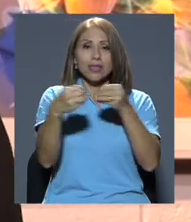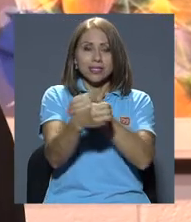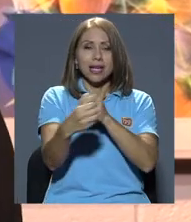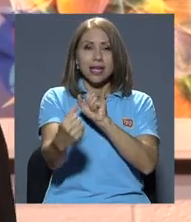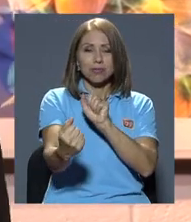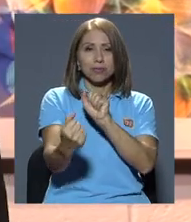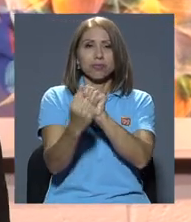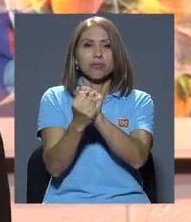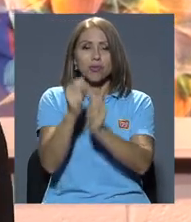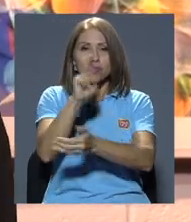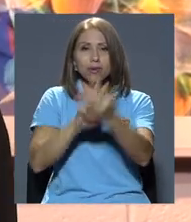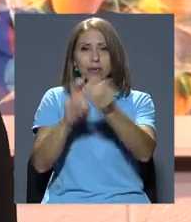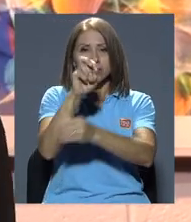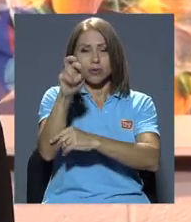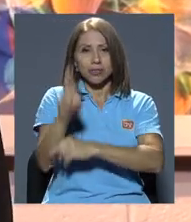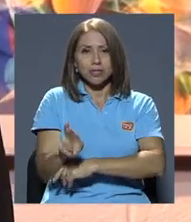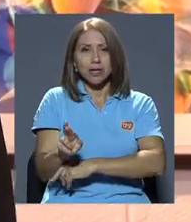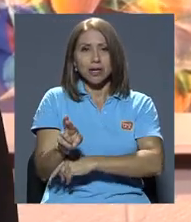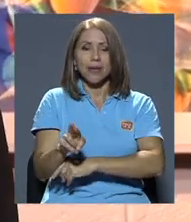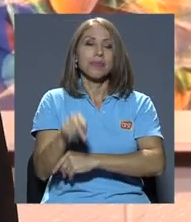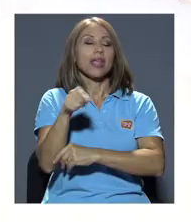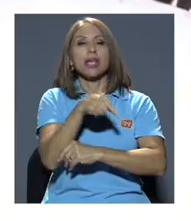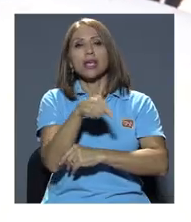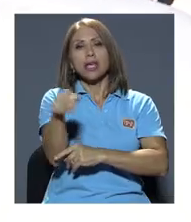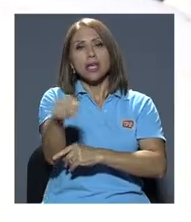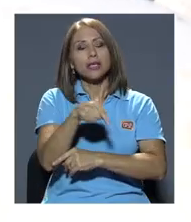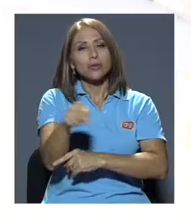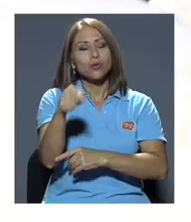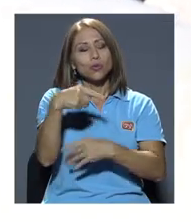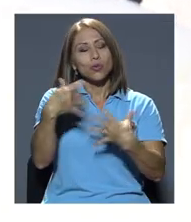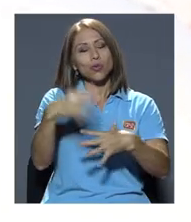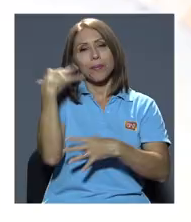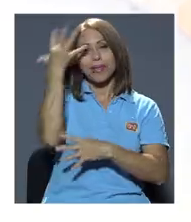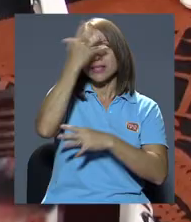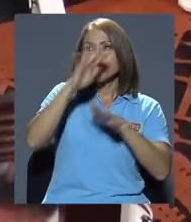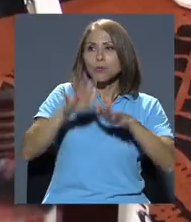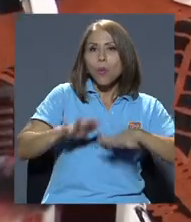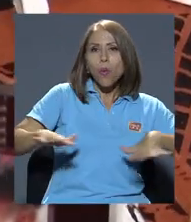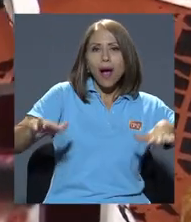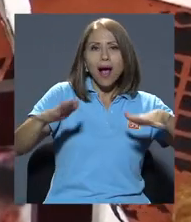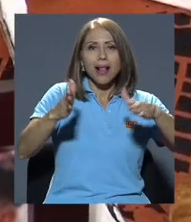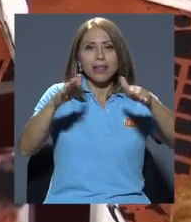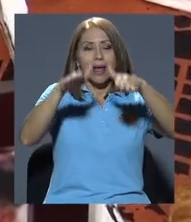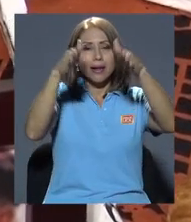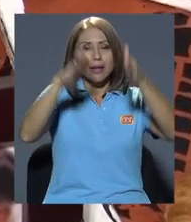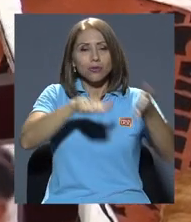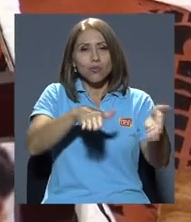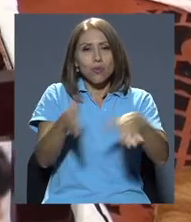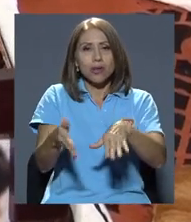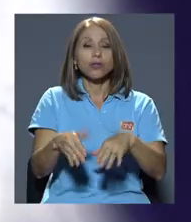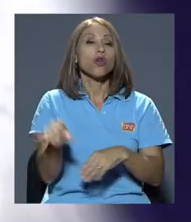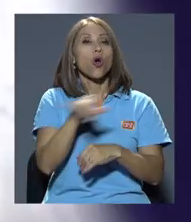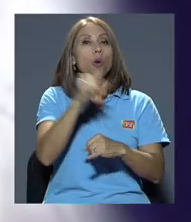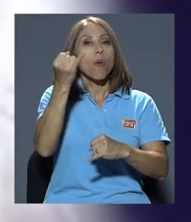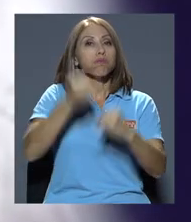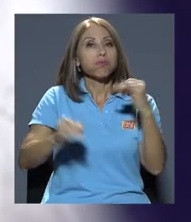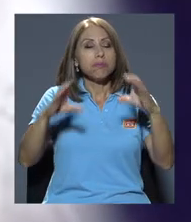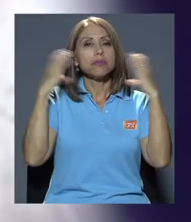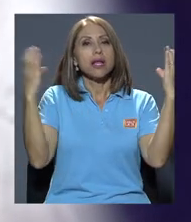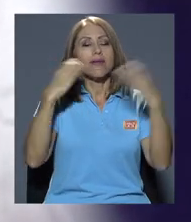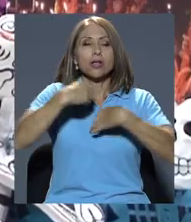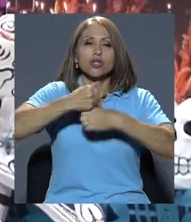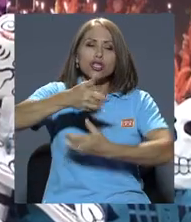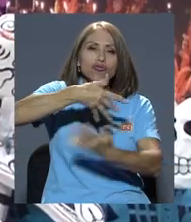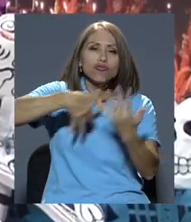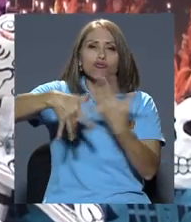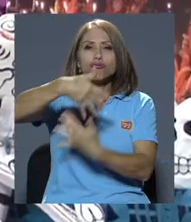con la Universidad de Costa Rica y que hacen su bellísimo altar de los muertos. Como cierre de la celebración, se realizó un convivio